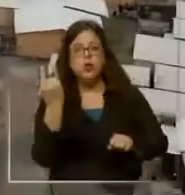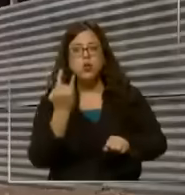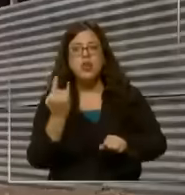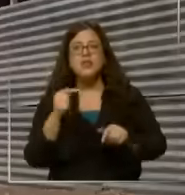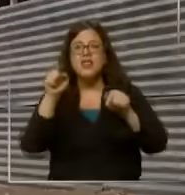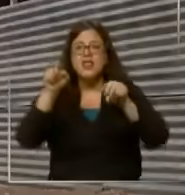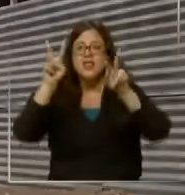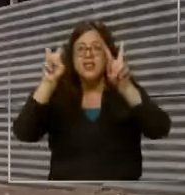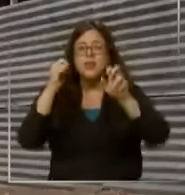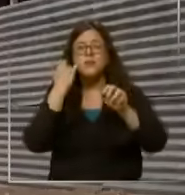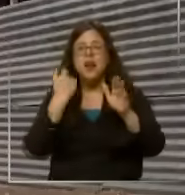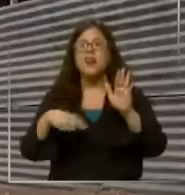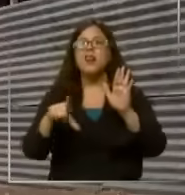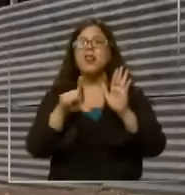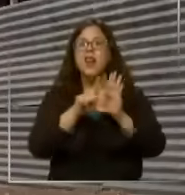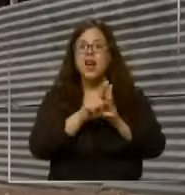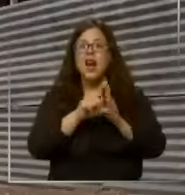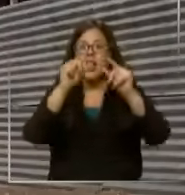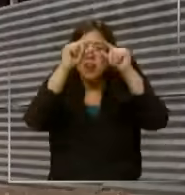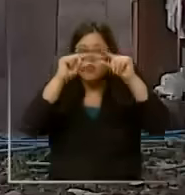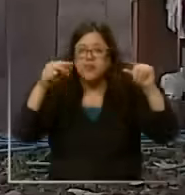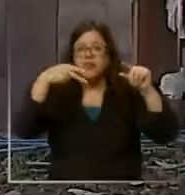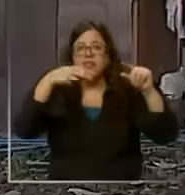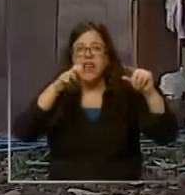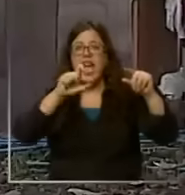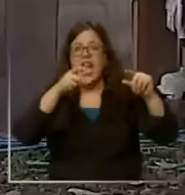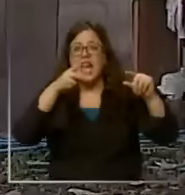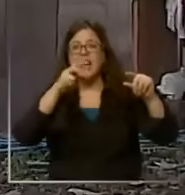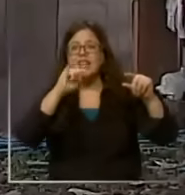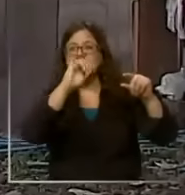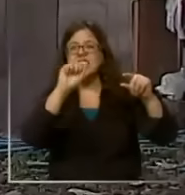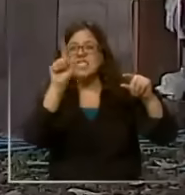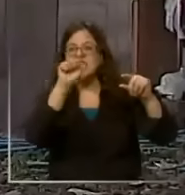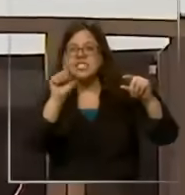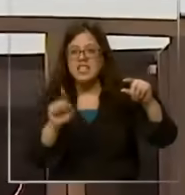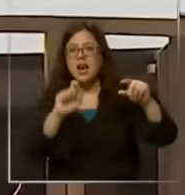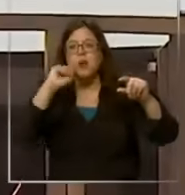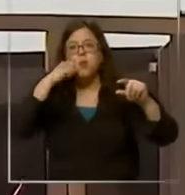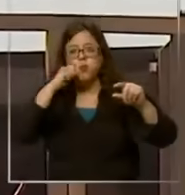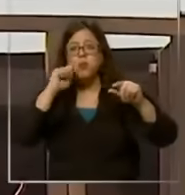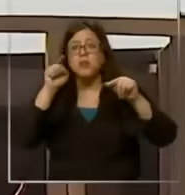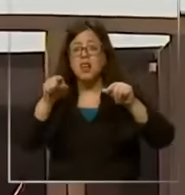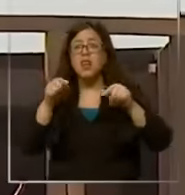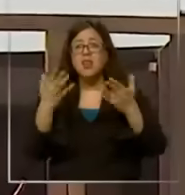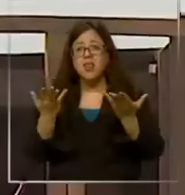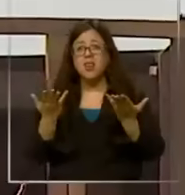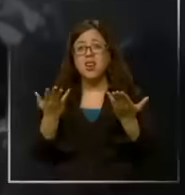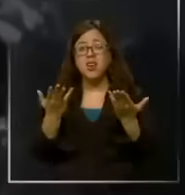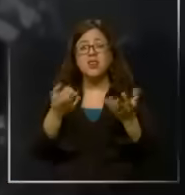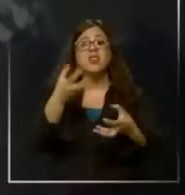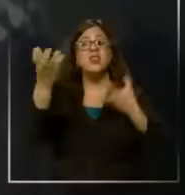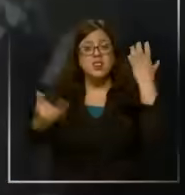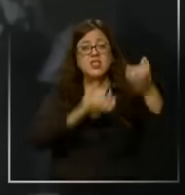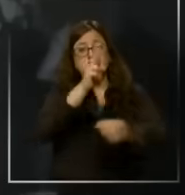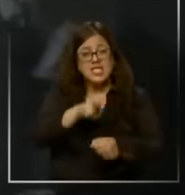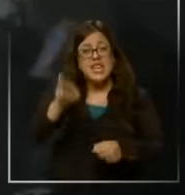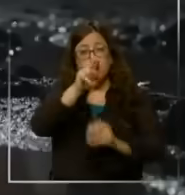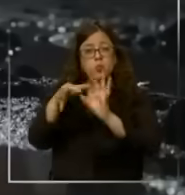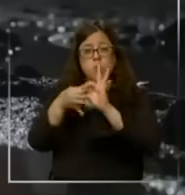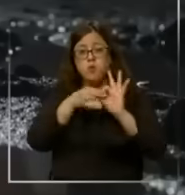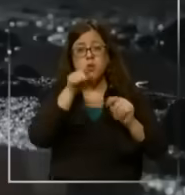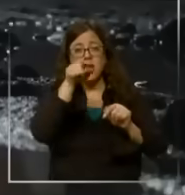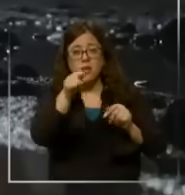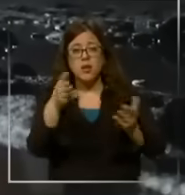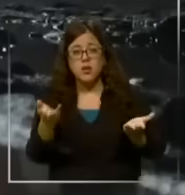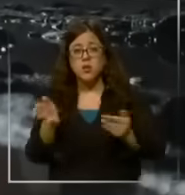Instalaciones informales más conocidas como hechizas, que facilitan que los incendios ocurran con más frecuencia. No cuentan